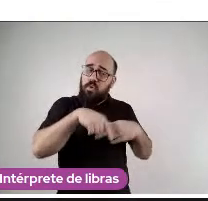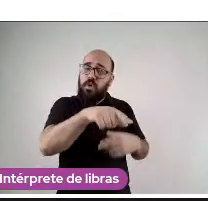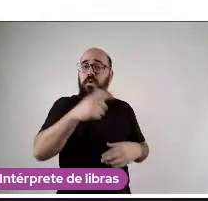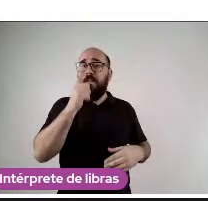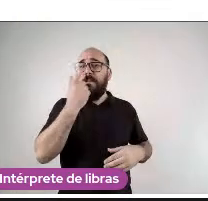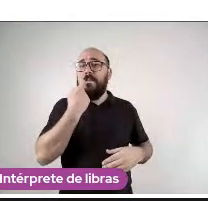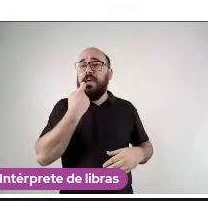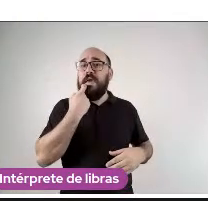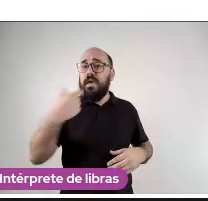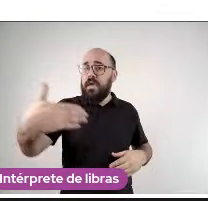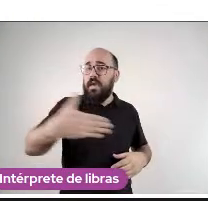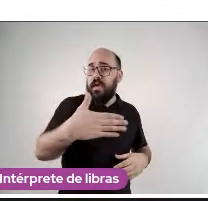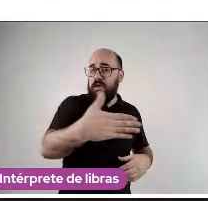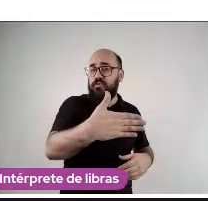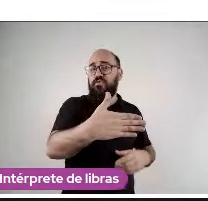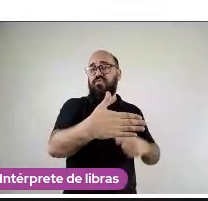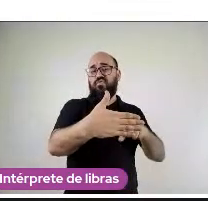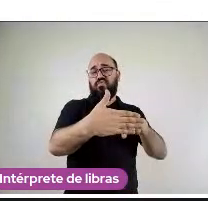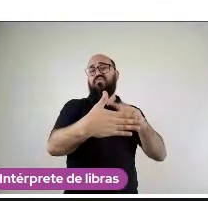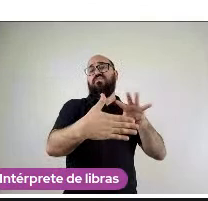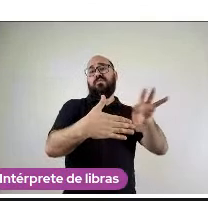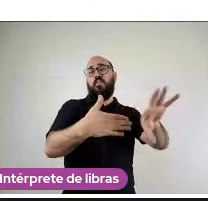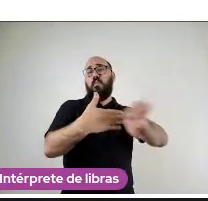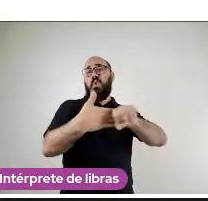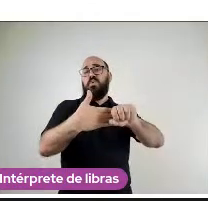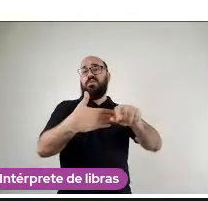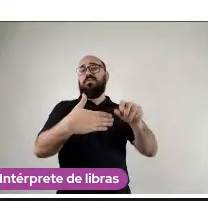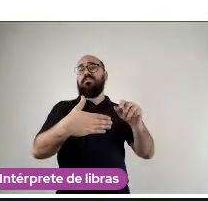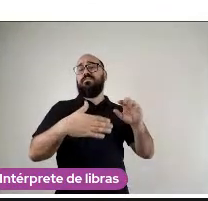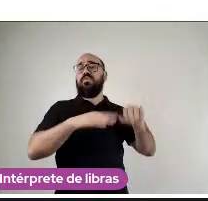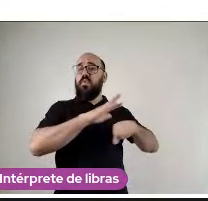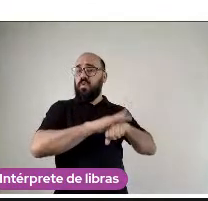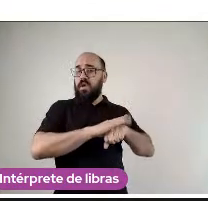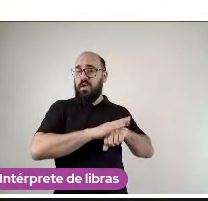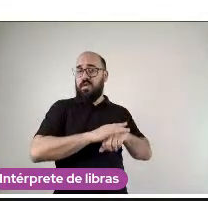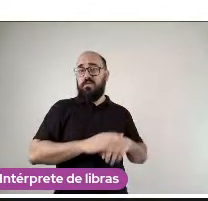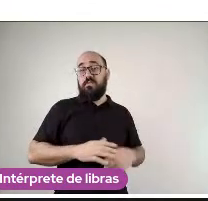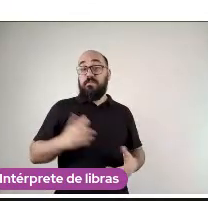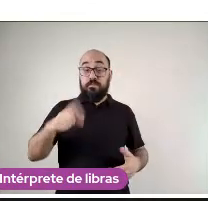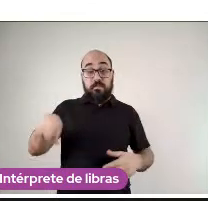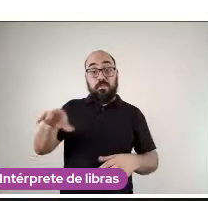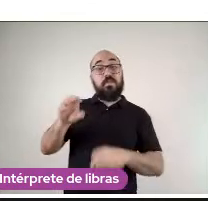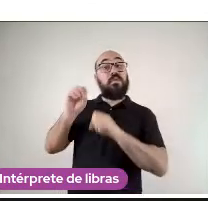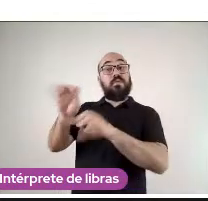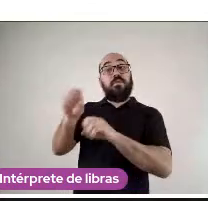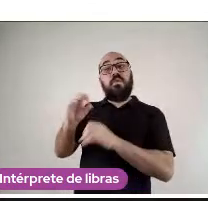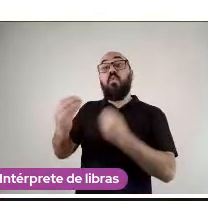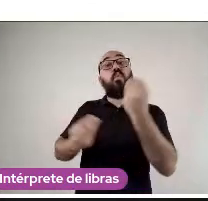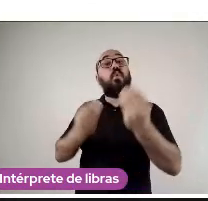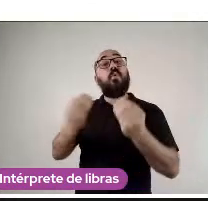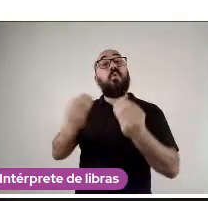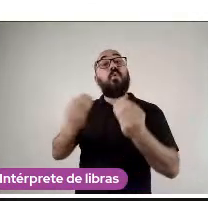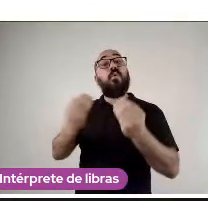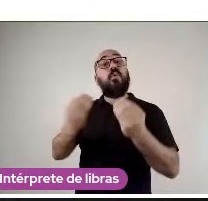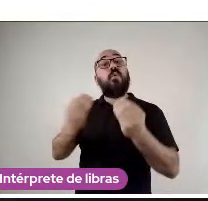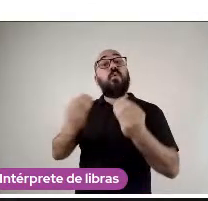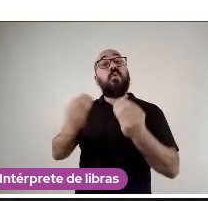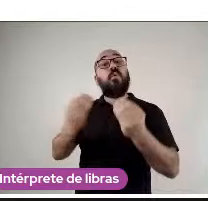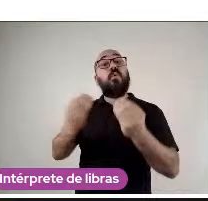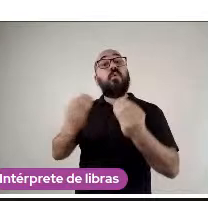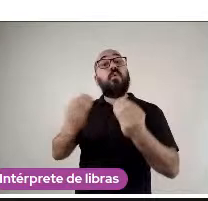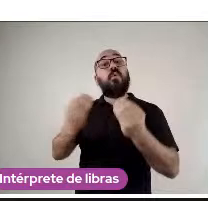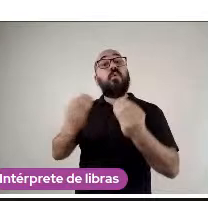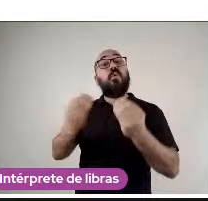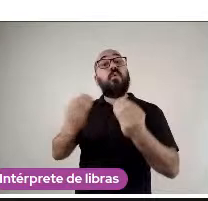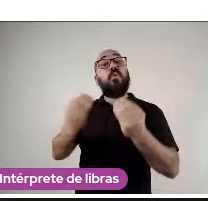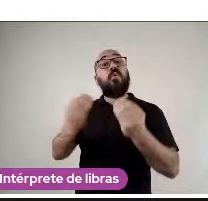y nos llevaba cuando necesitábamos ir al mar. De esa manera fomentábamos, apoyábamos también el que tuvieran una